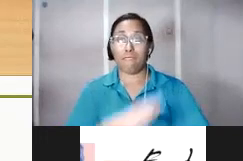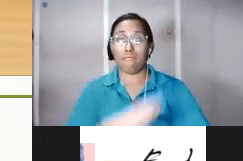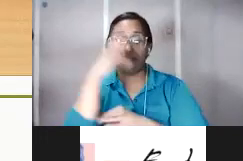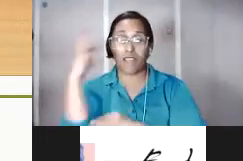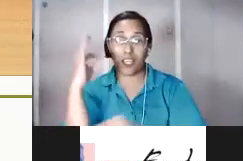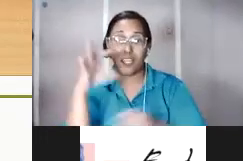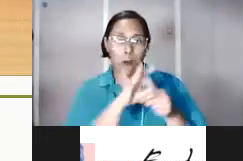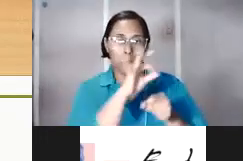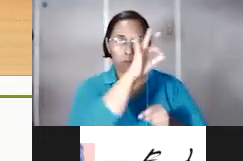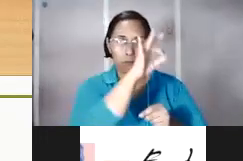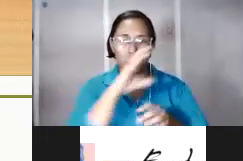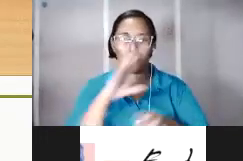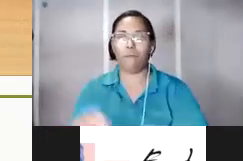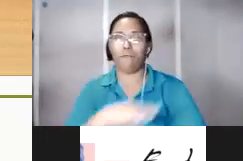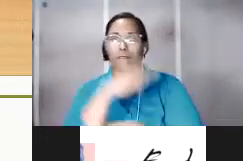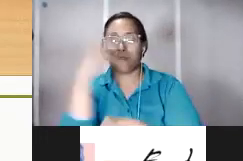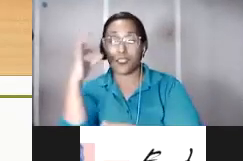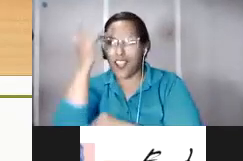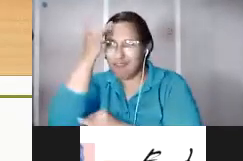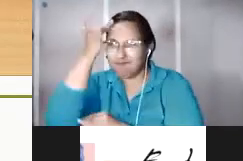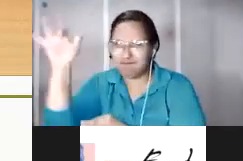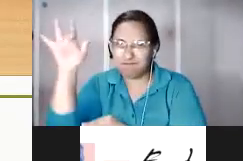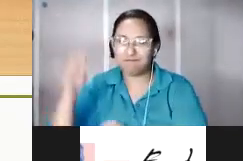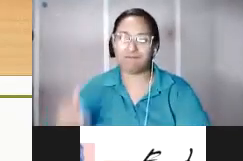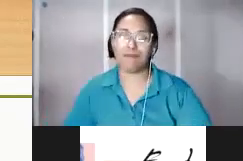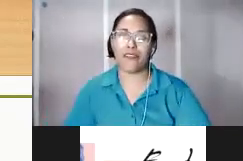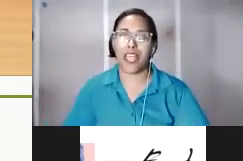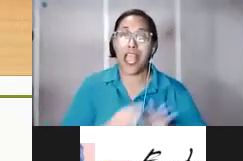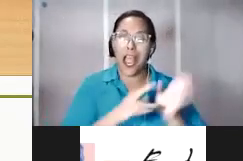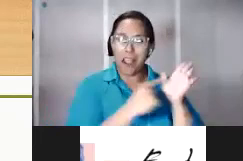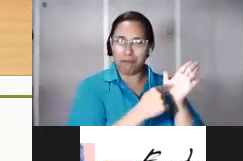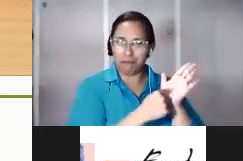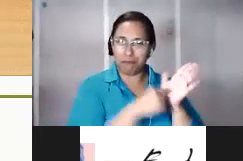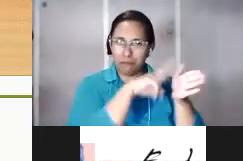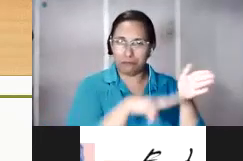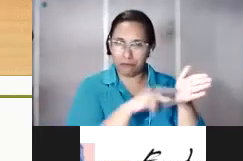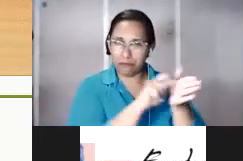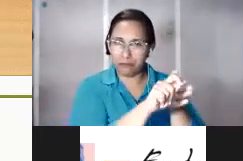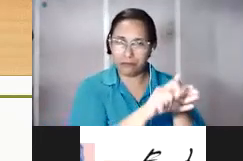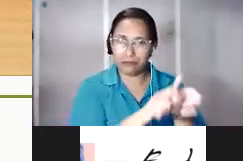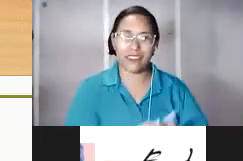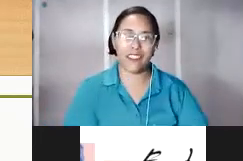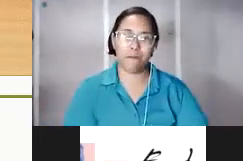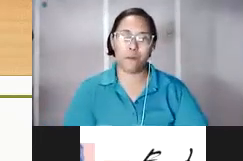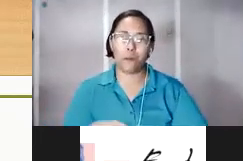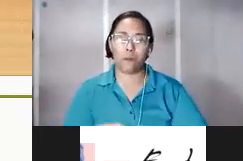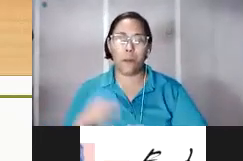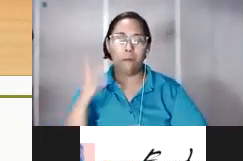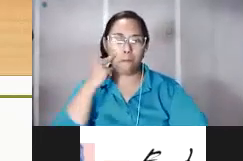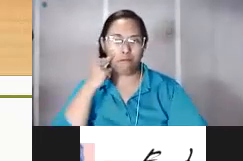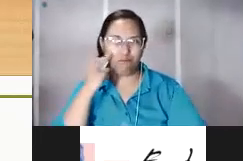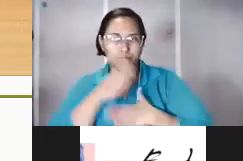inteligencia, ¿no? Y aquí está la cita. Nos place ver que ya en